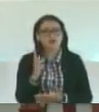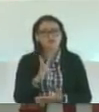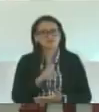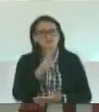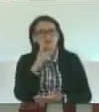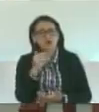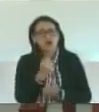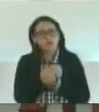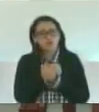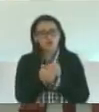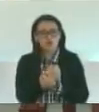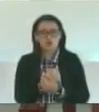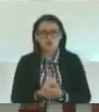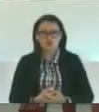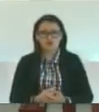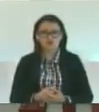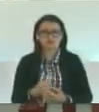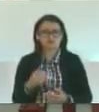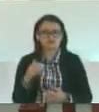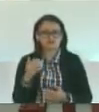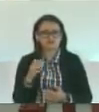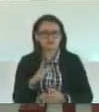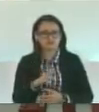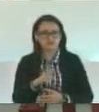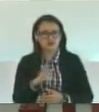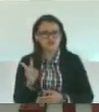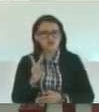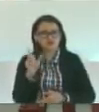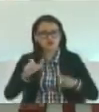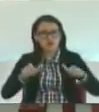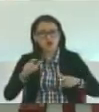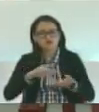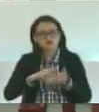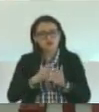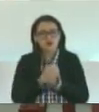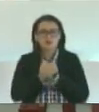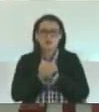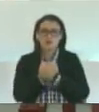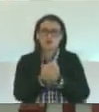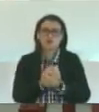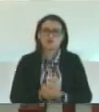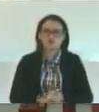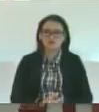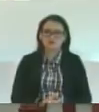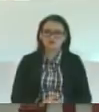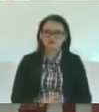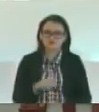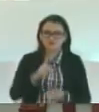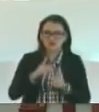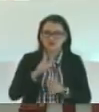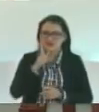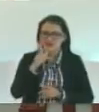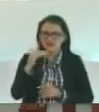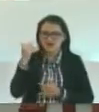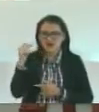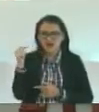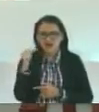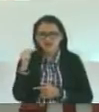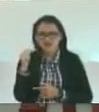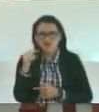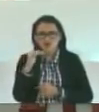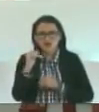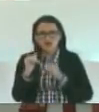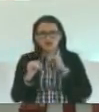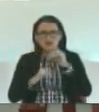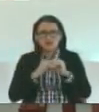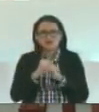el amor. Los venezolanos somos amor. Ese terror que ustedes ven en los cables internacionales,